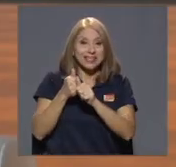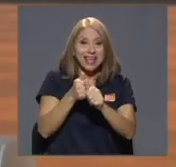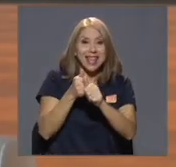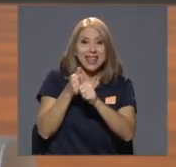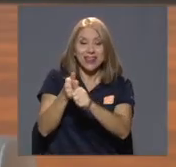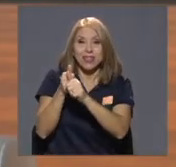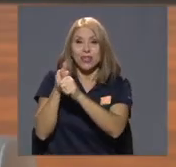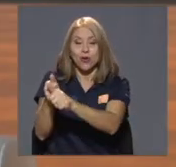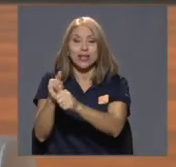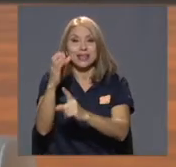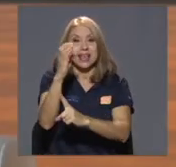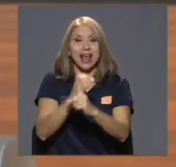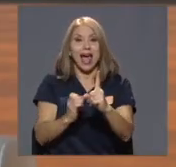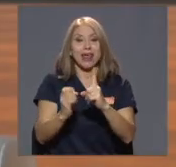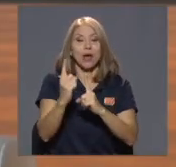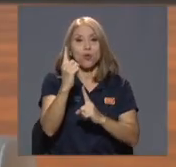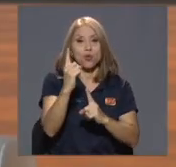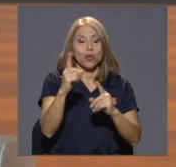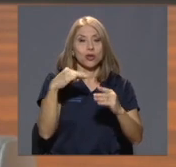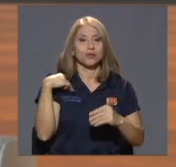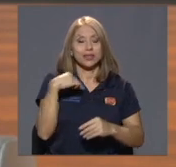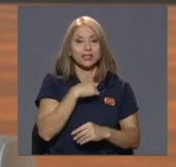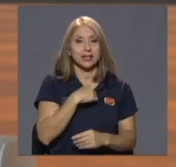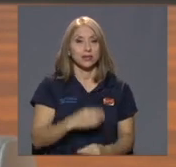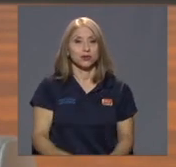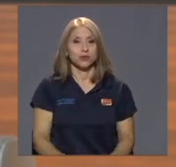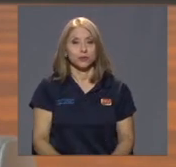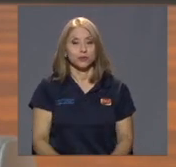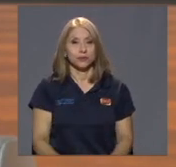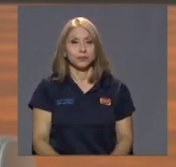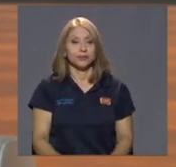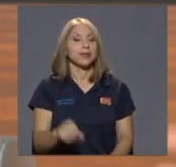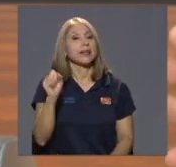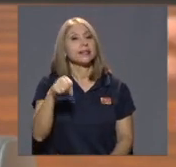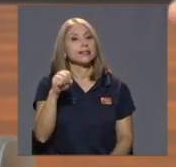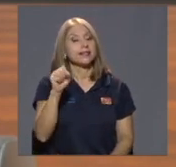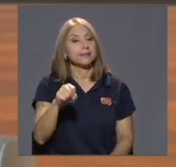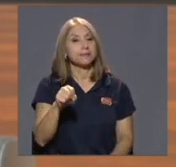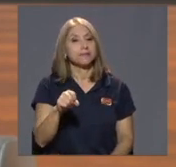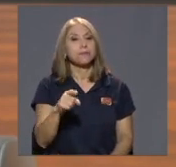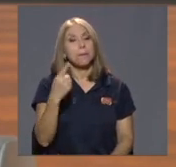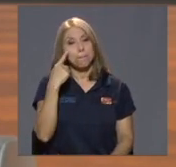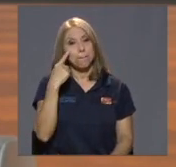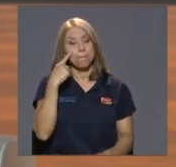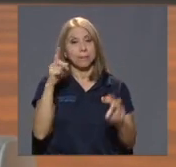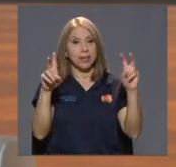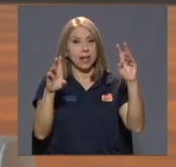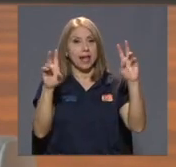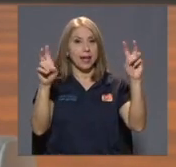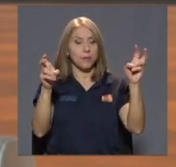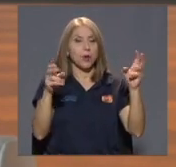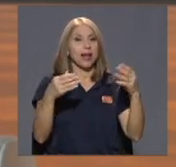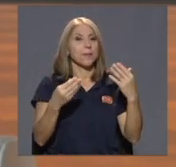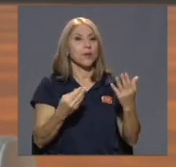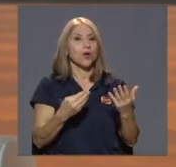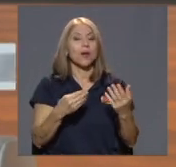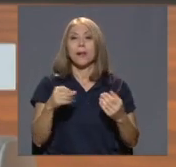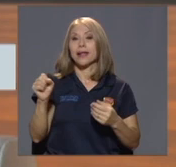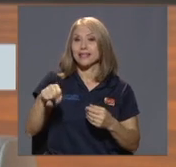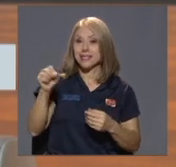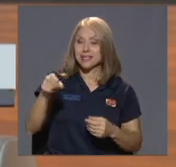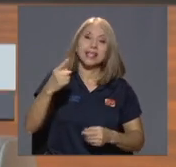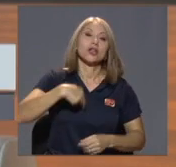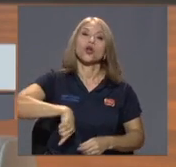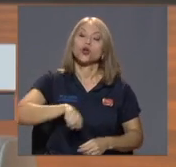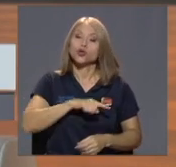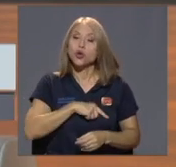no solo, es decir, a ver, por ejemplo, el tema, sí, segmentamos nuestro